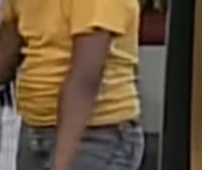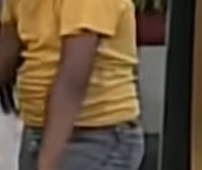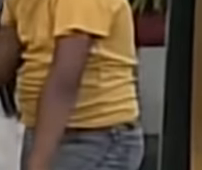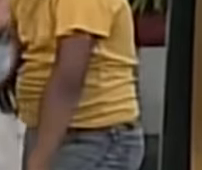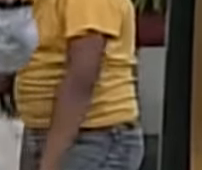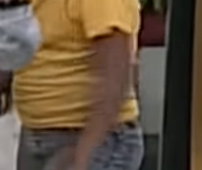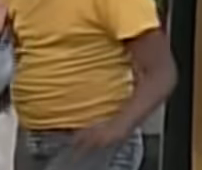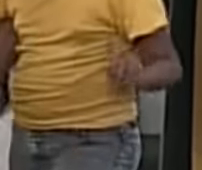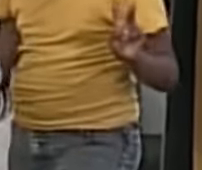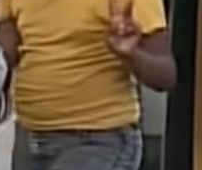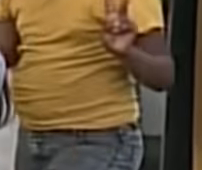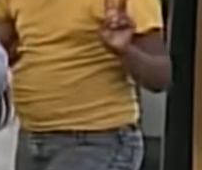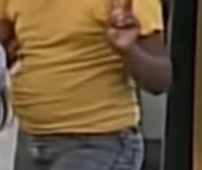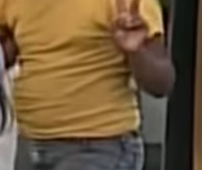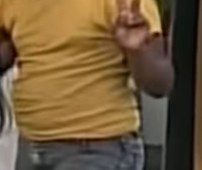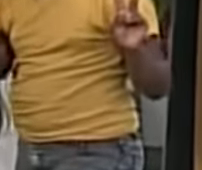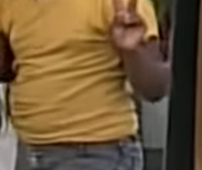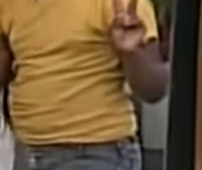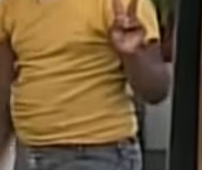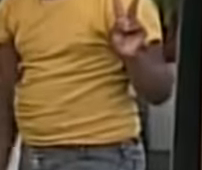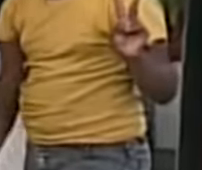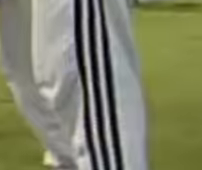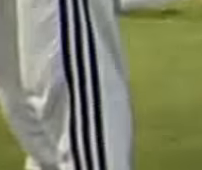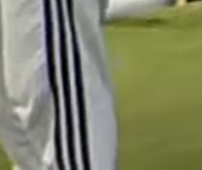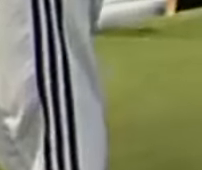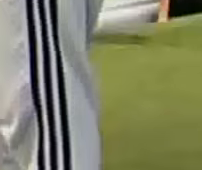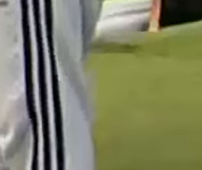por favor, Coronado. Mira, ahí viene otro chiquitico.